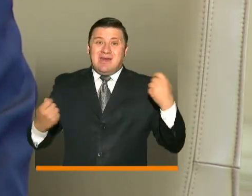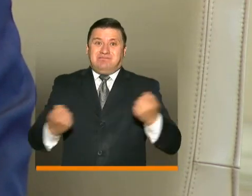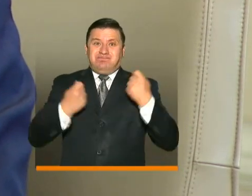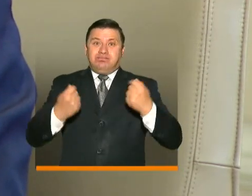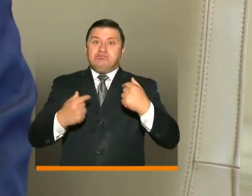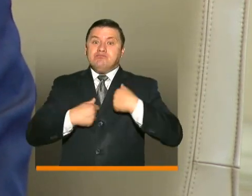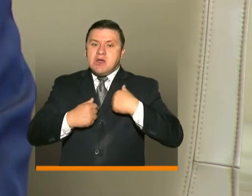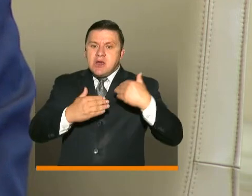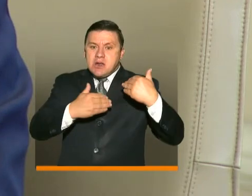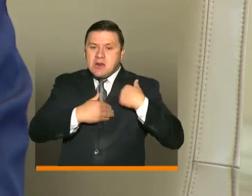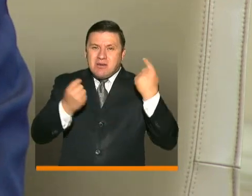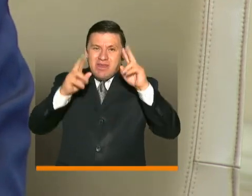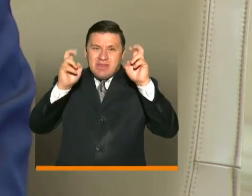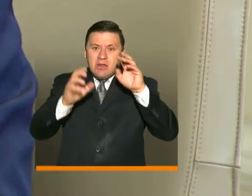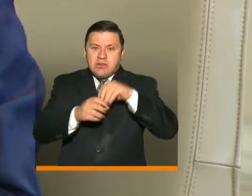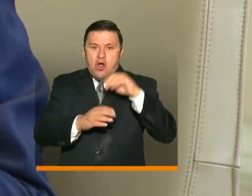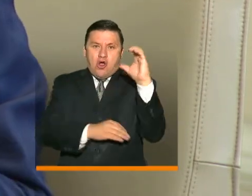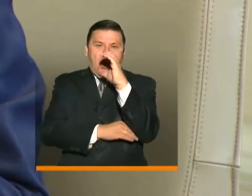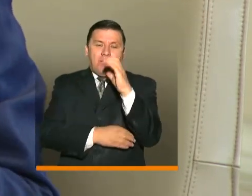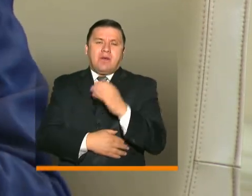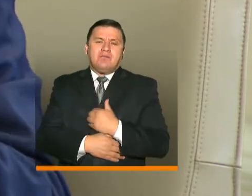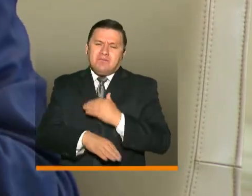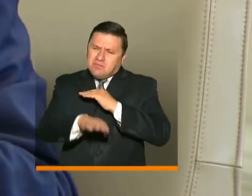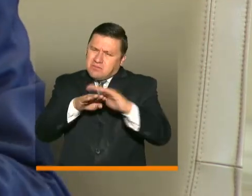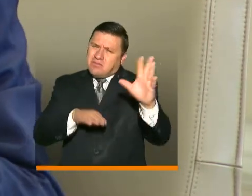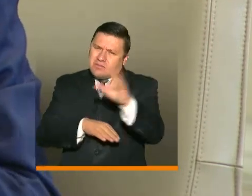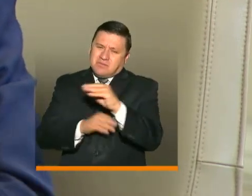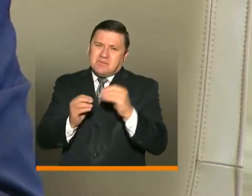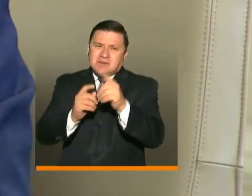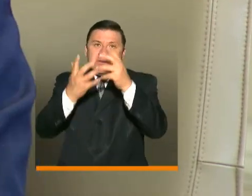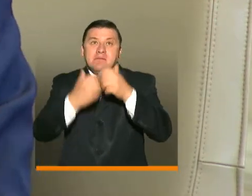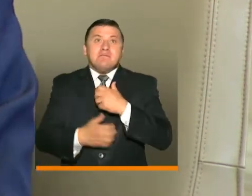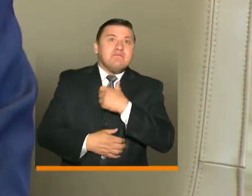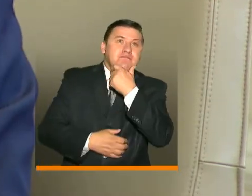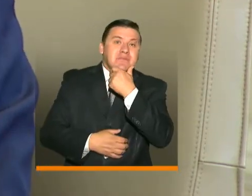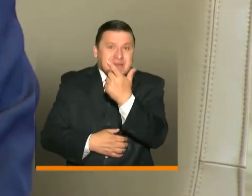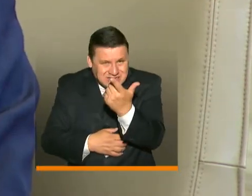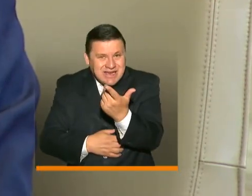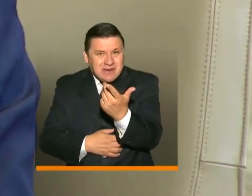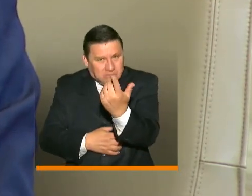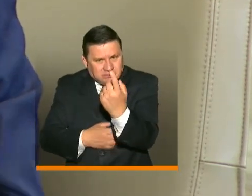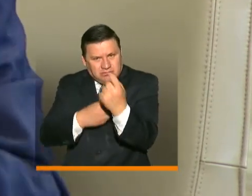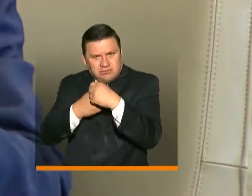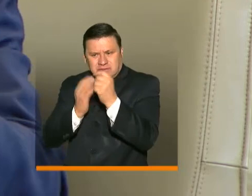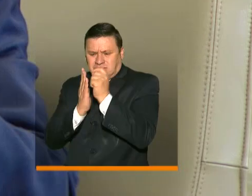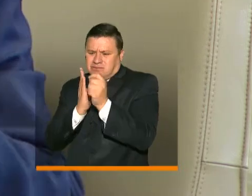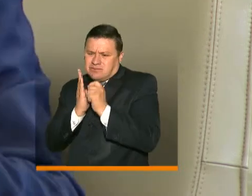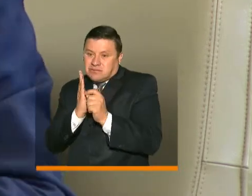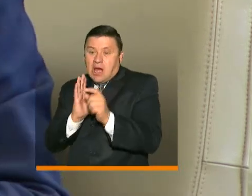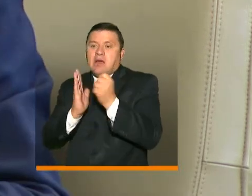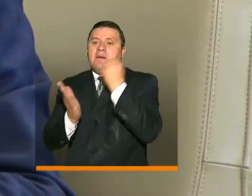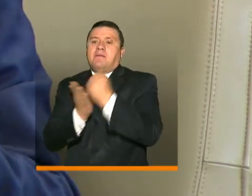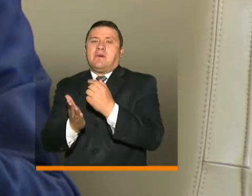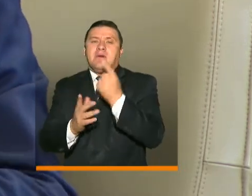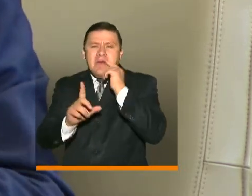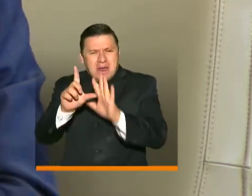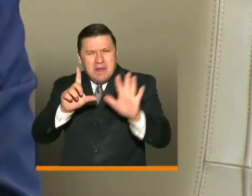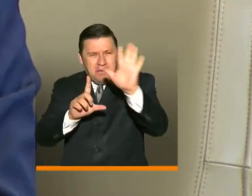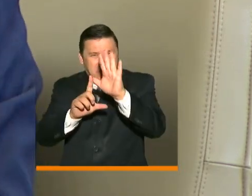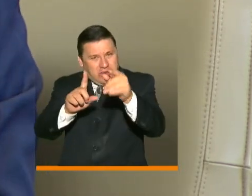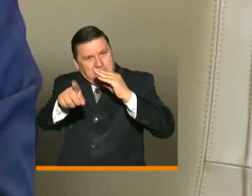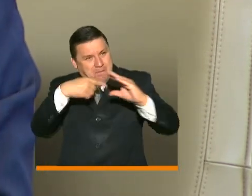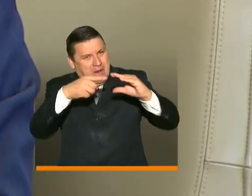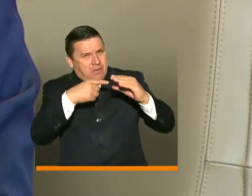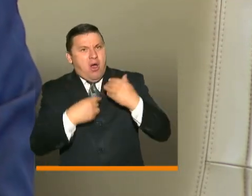Mi Responsabilidad es Colombia, yo quiero invitar a muchos más empresarios de este país a que nos acompañen con sus videos de lo que están